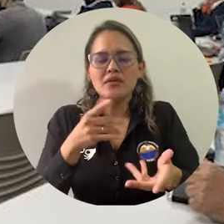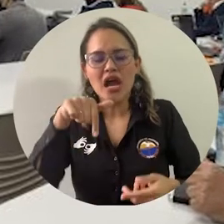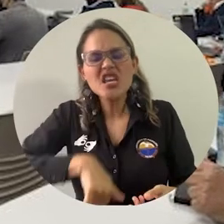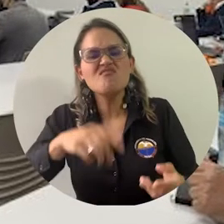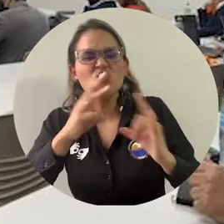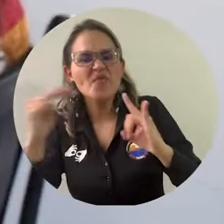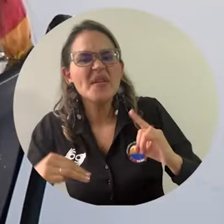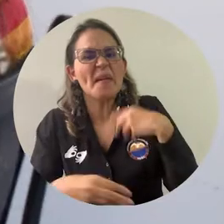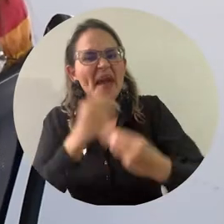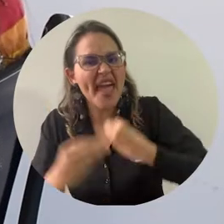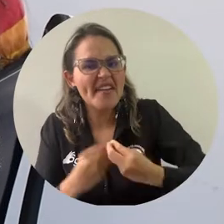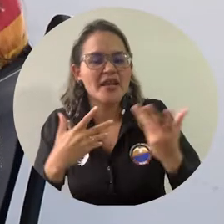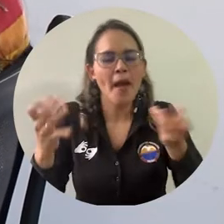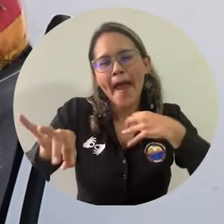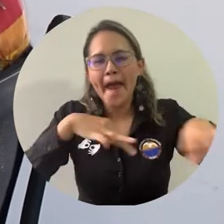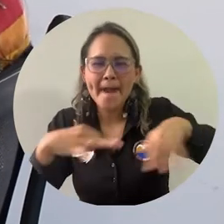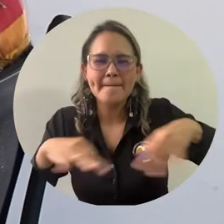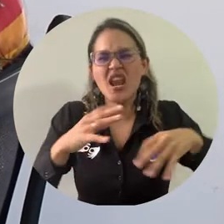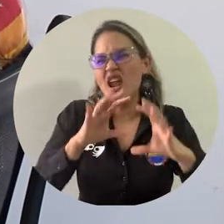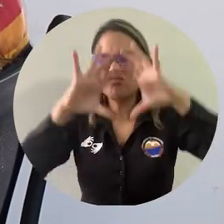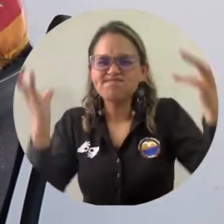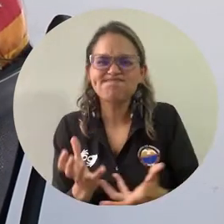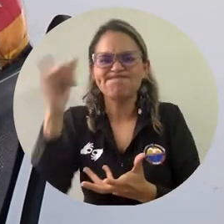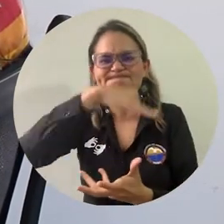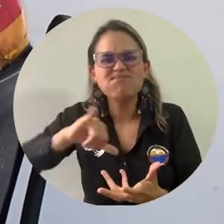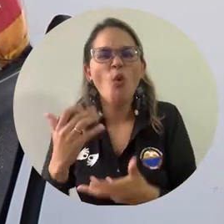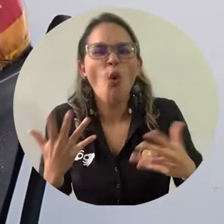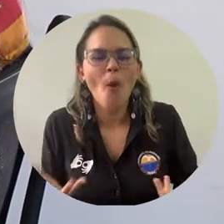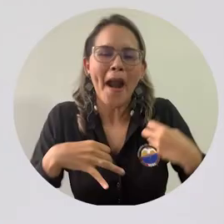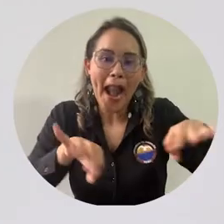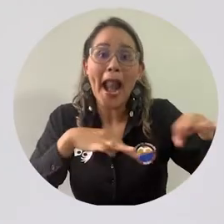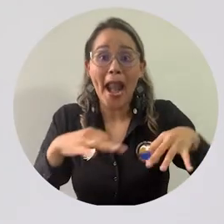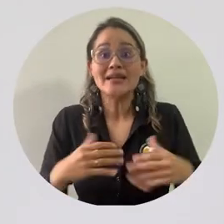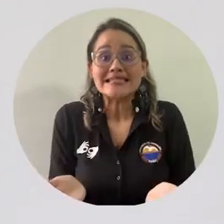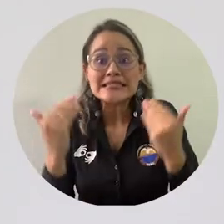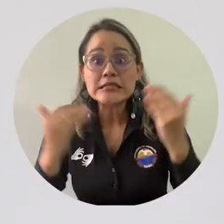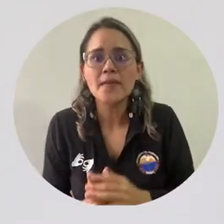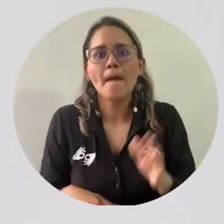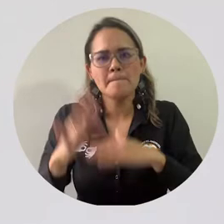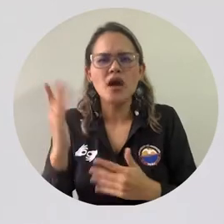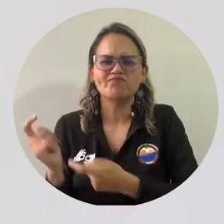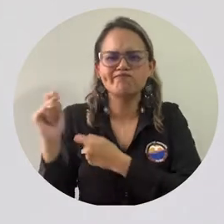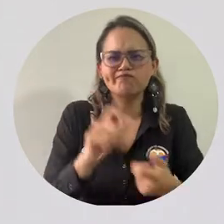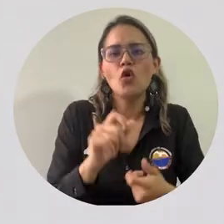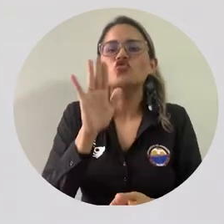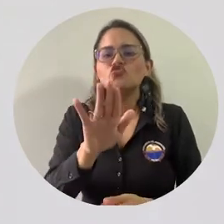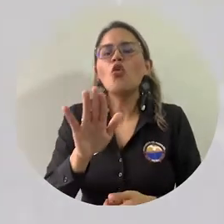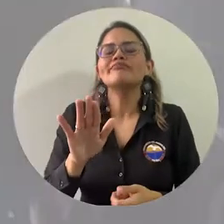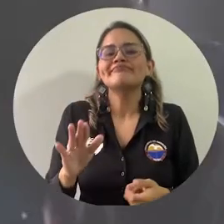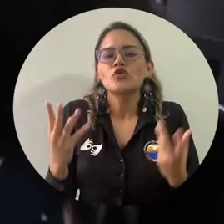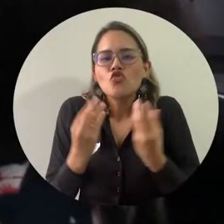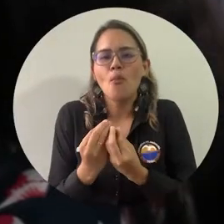conexión global y también las buenas prácticas en cooperación internacional. Son diferentes proyectos financiados por la Unión Europea que permiten que